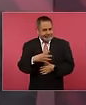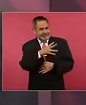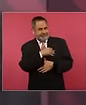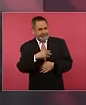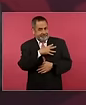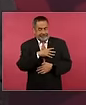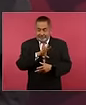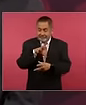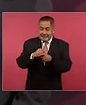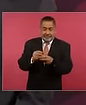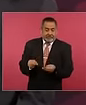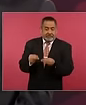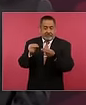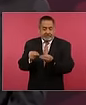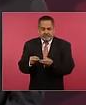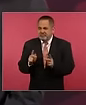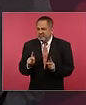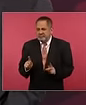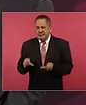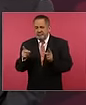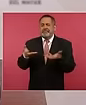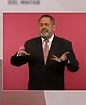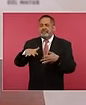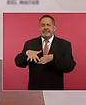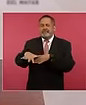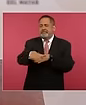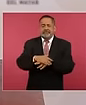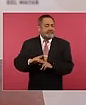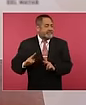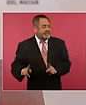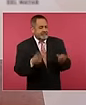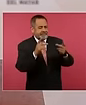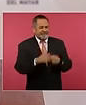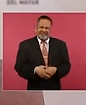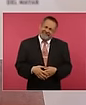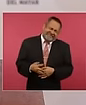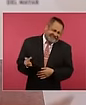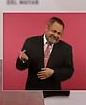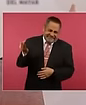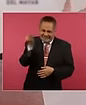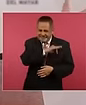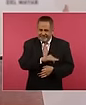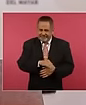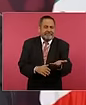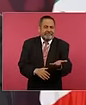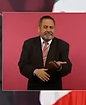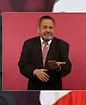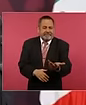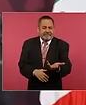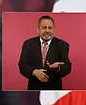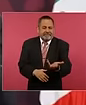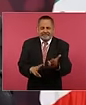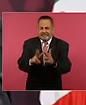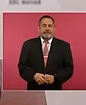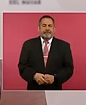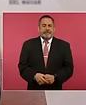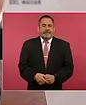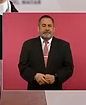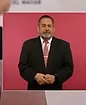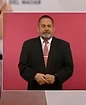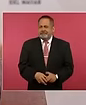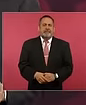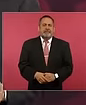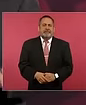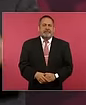en negocios vendiendo balasto falso Dónde están las pruebas ninguna